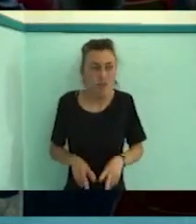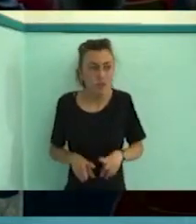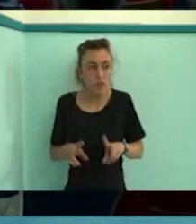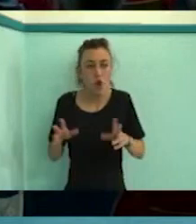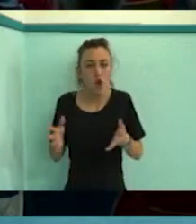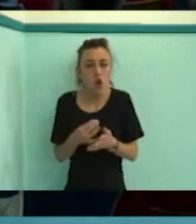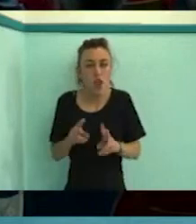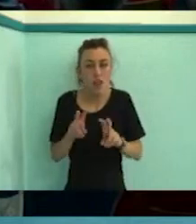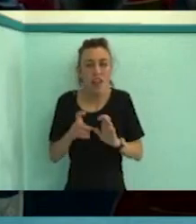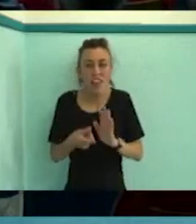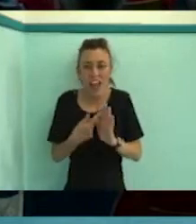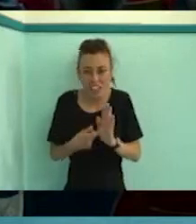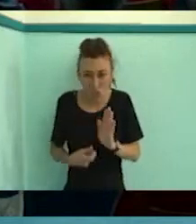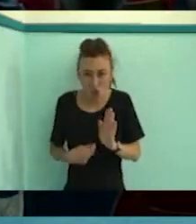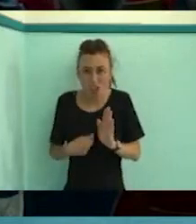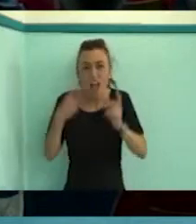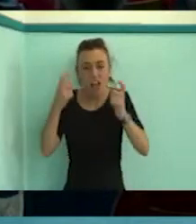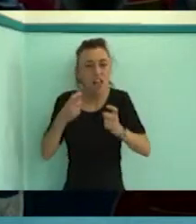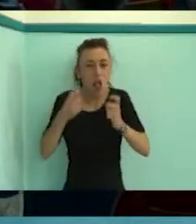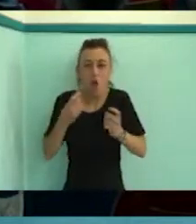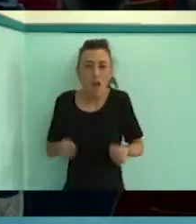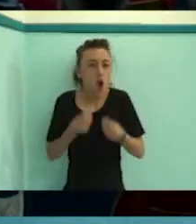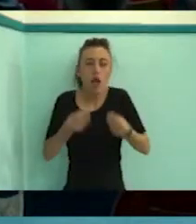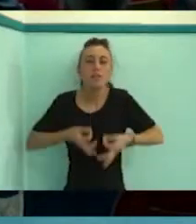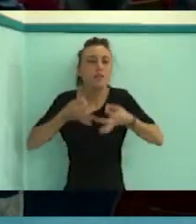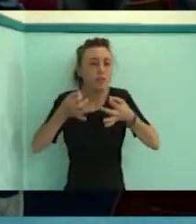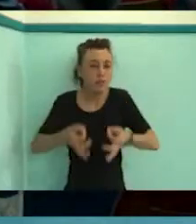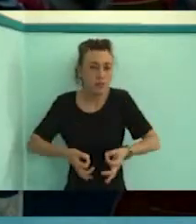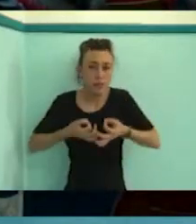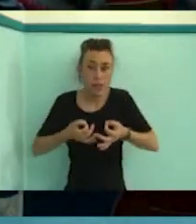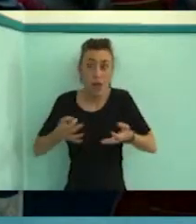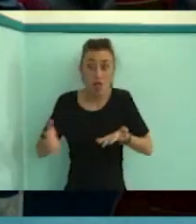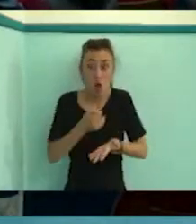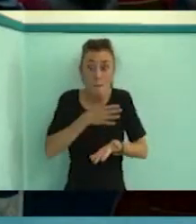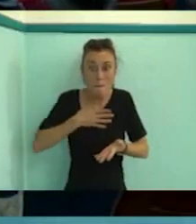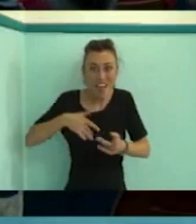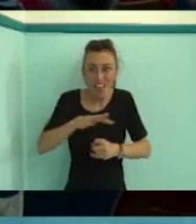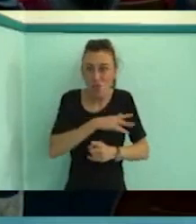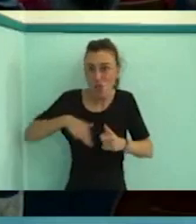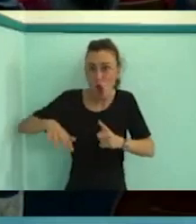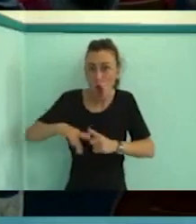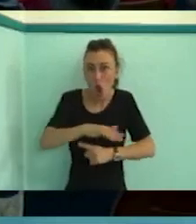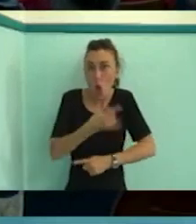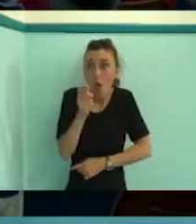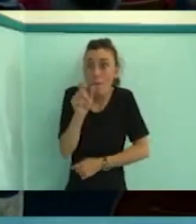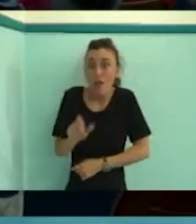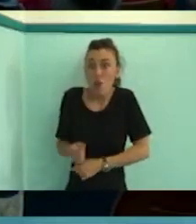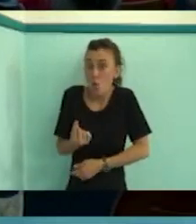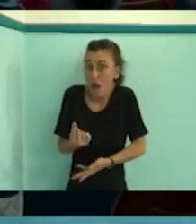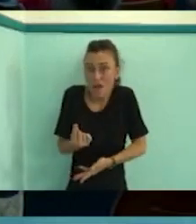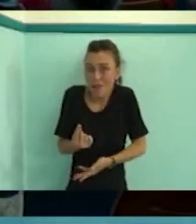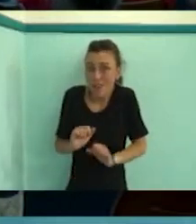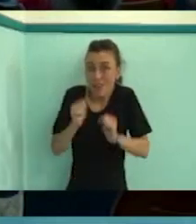las restricciones el estar todo el rato intentando mejorar O sea todo mi entorno todo es que no hay una persona que se